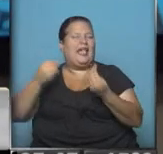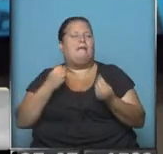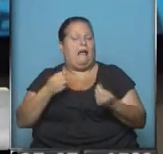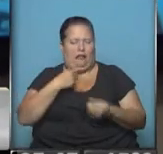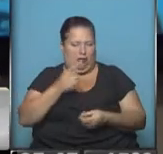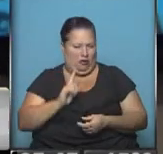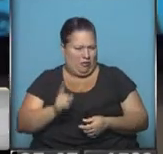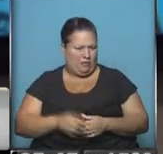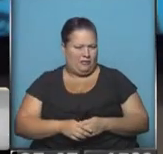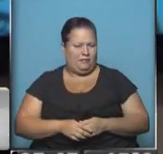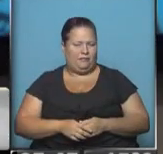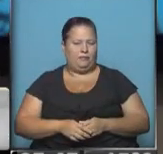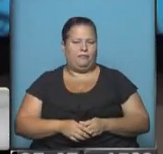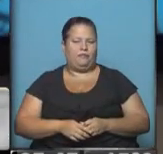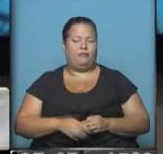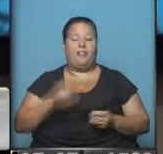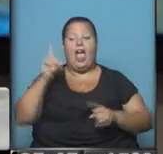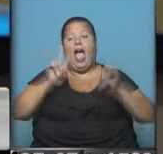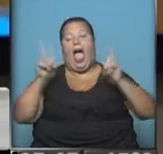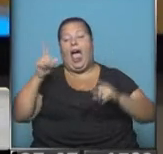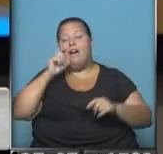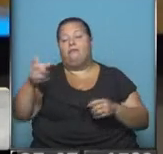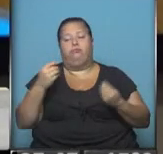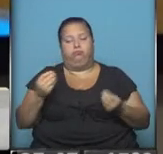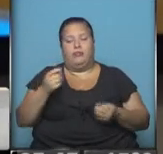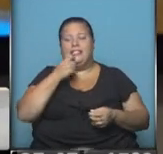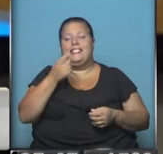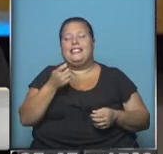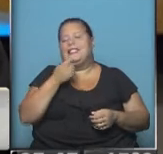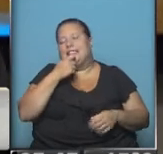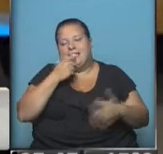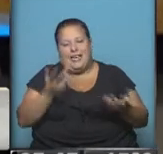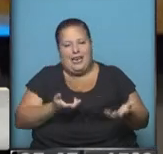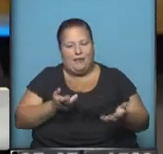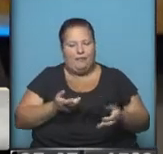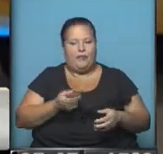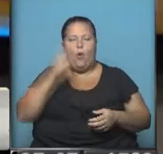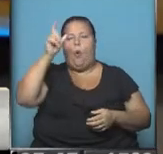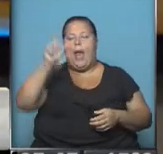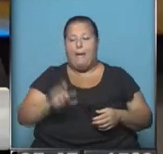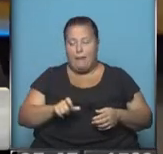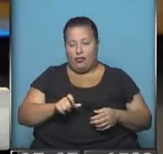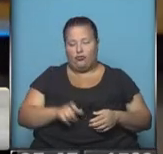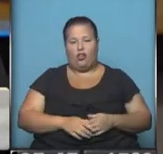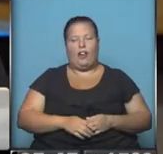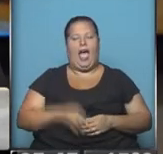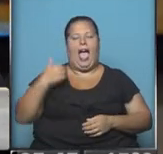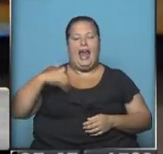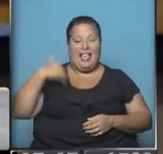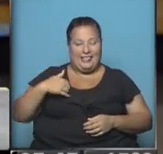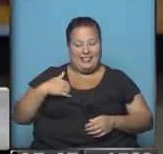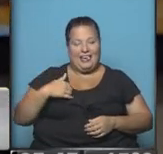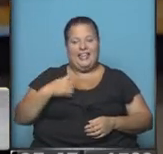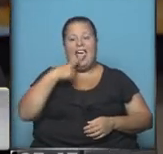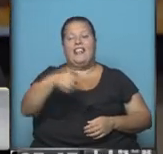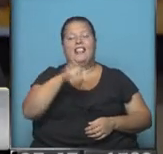después de esto porque alguien desacato decía una si a una persona de argentina se la